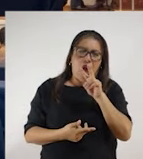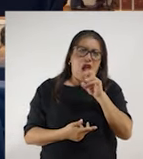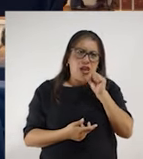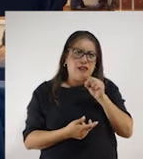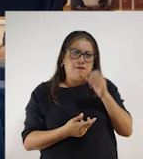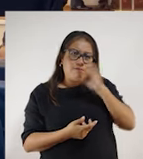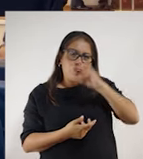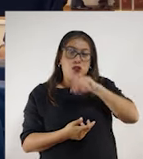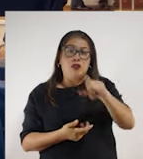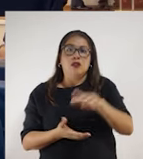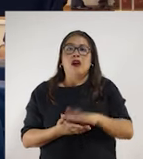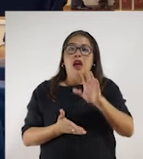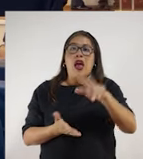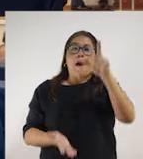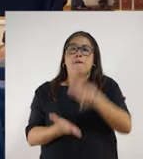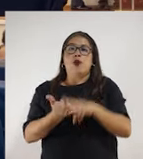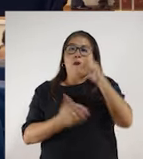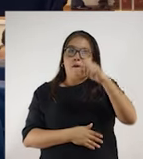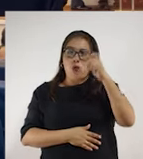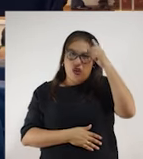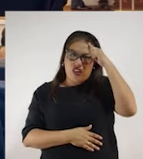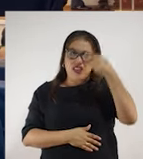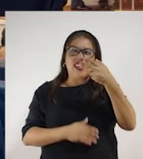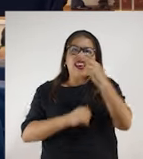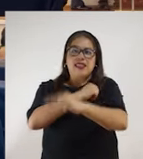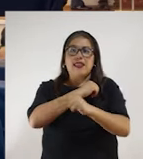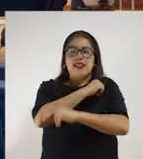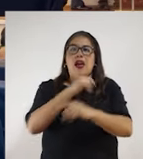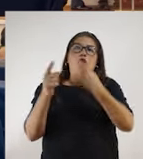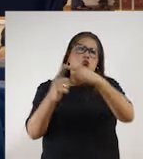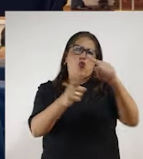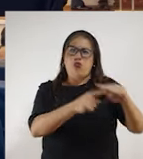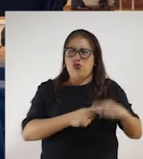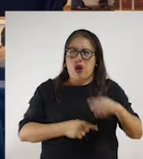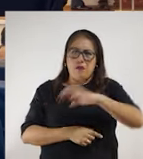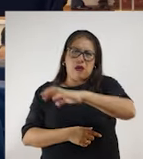revisen, aprobó la política nacional